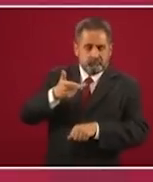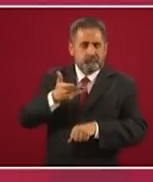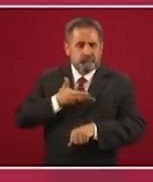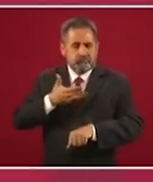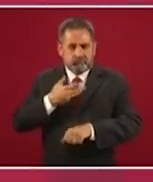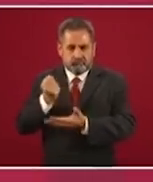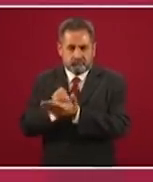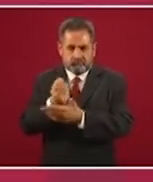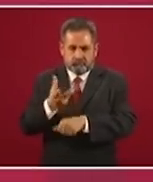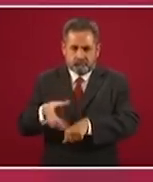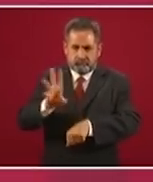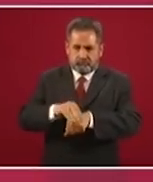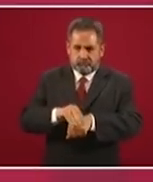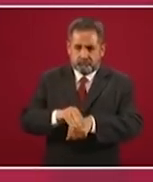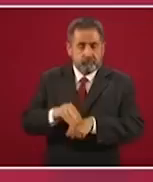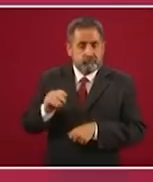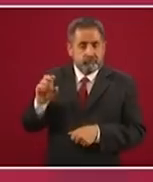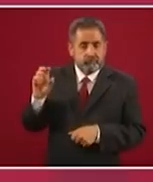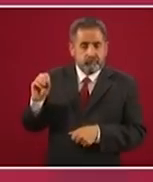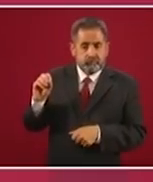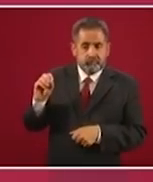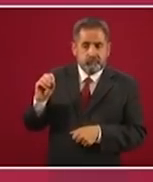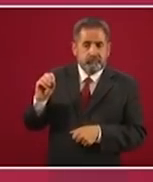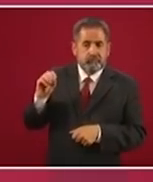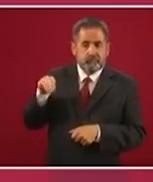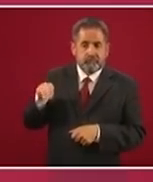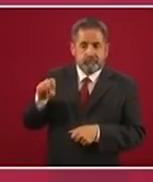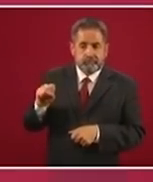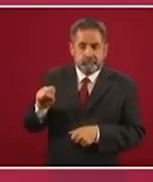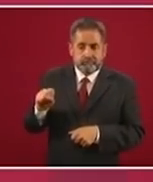autorización de la Organización Mundial de la Salud.